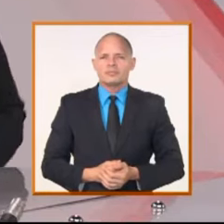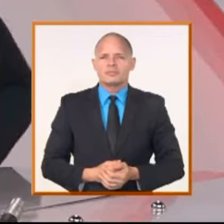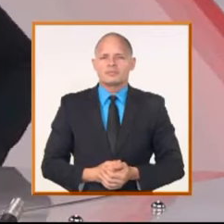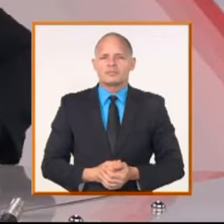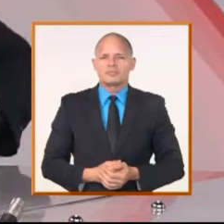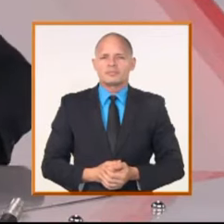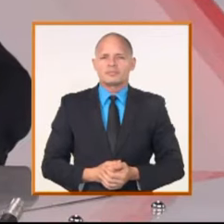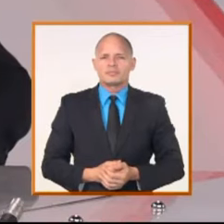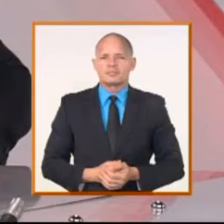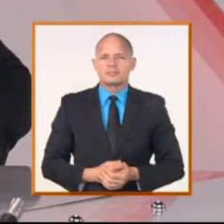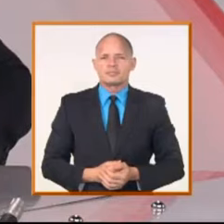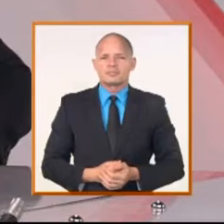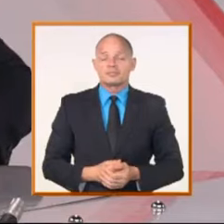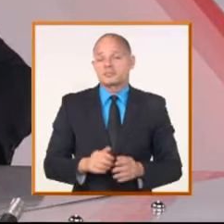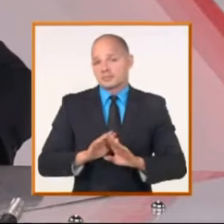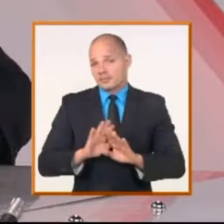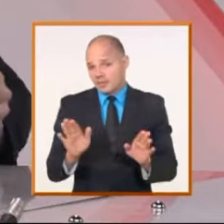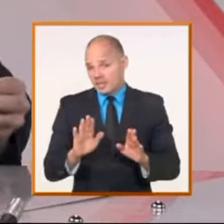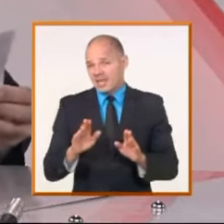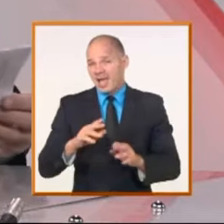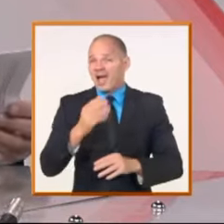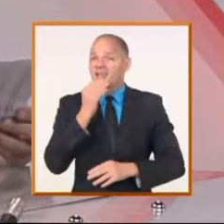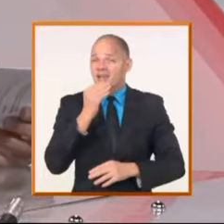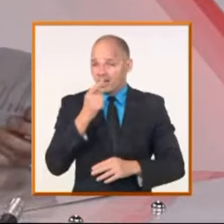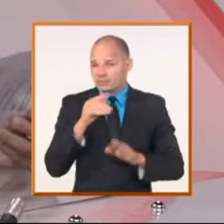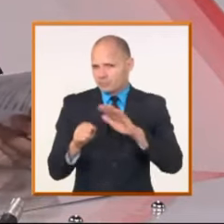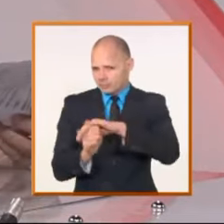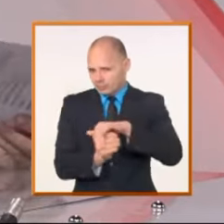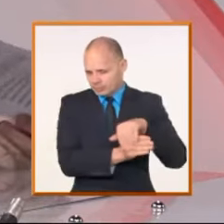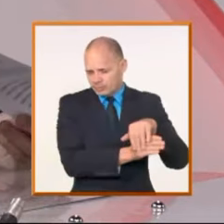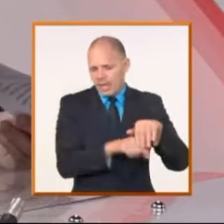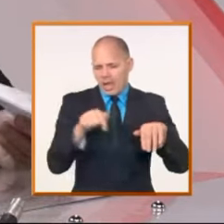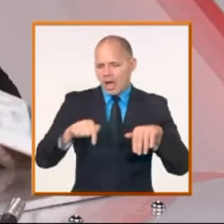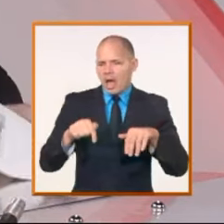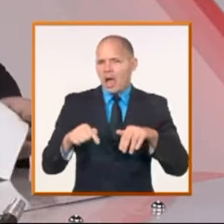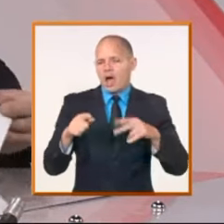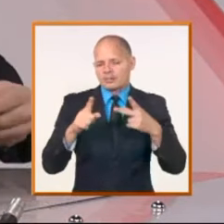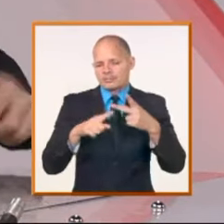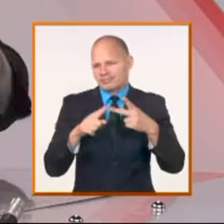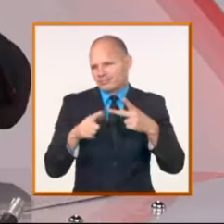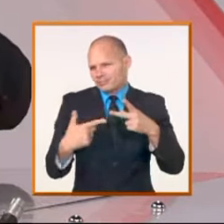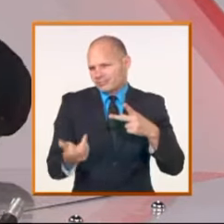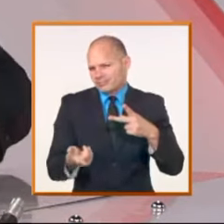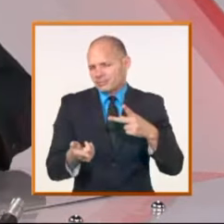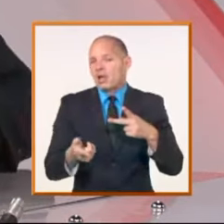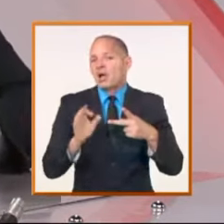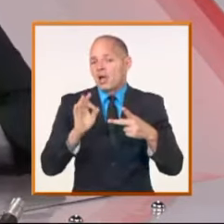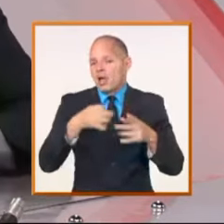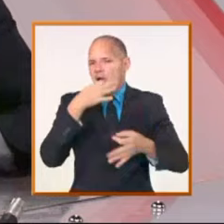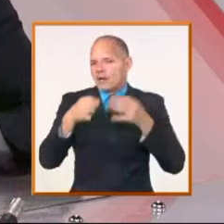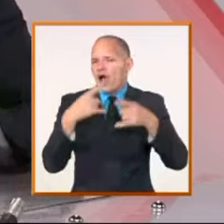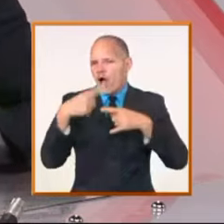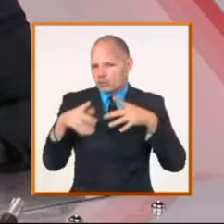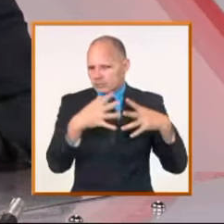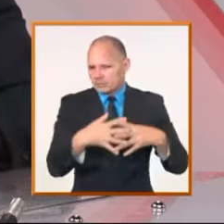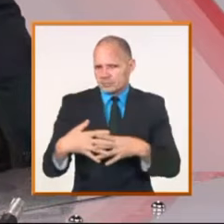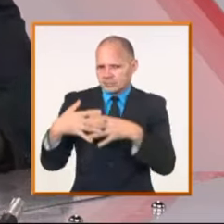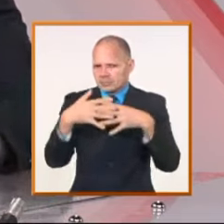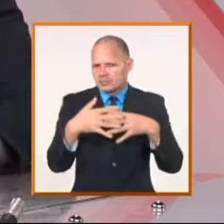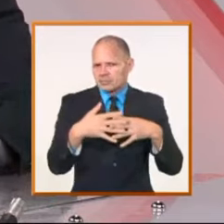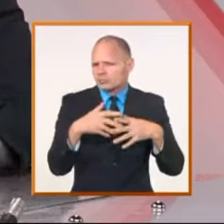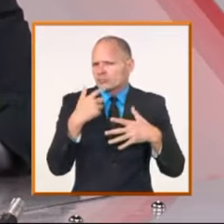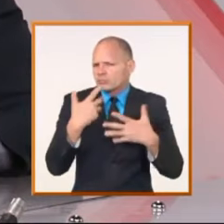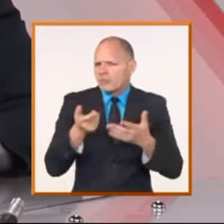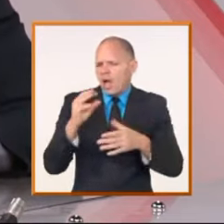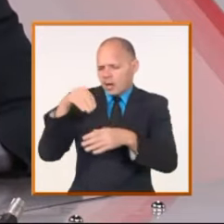Bueno, y el segundo momento de nuestra mesa redonda, como les dije, vamos a hablar sobre Estados Unidos, un poco situación interna,